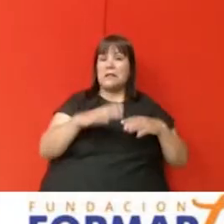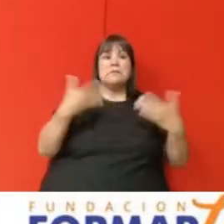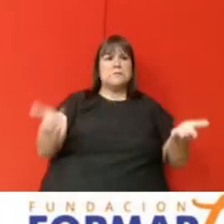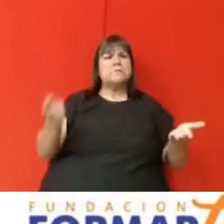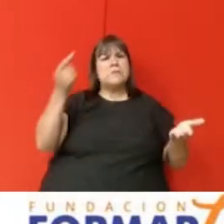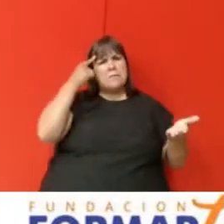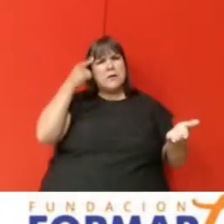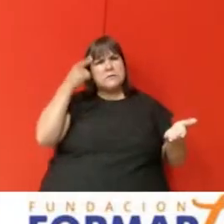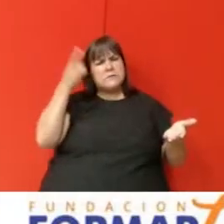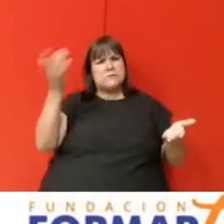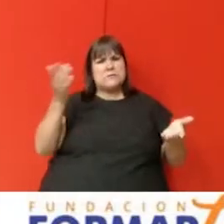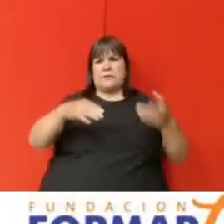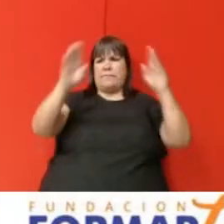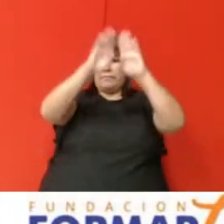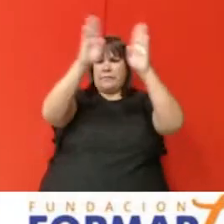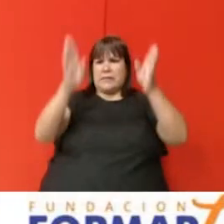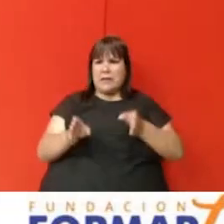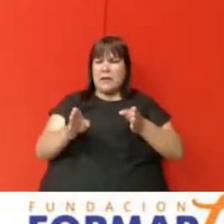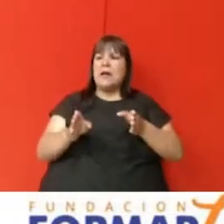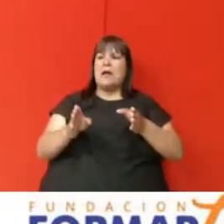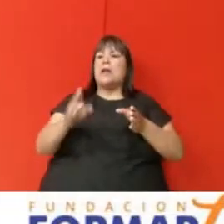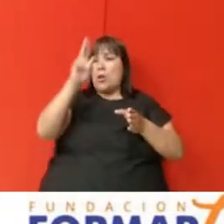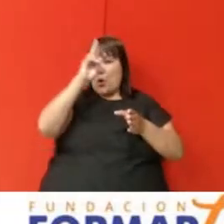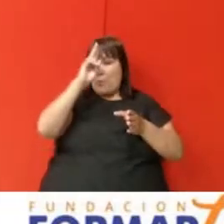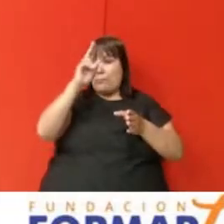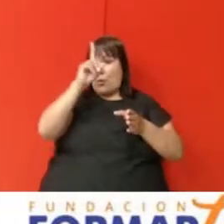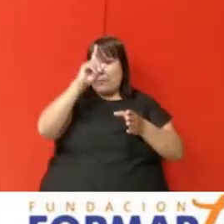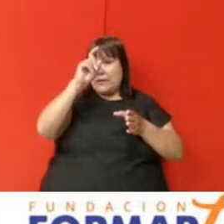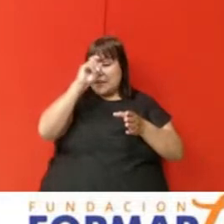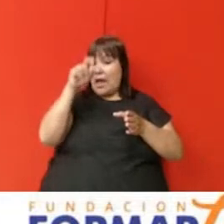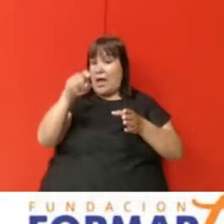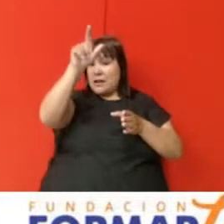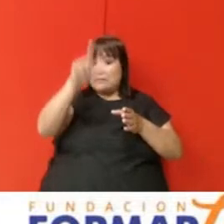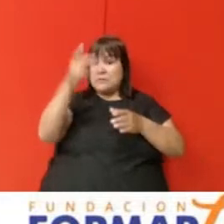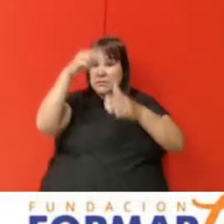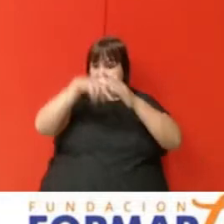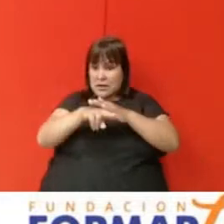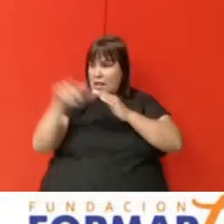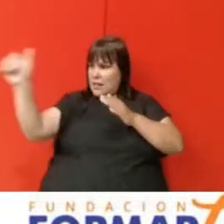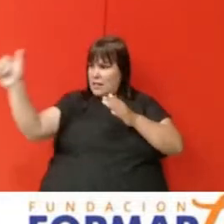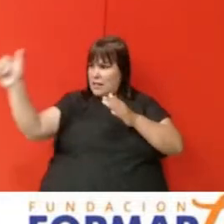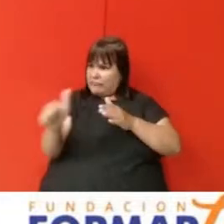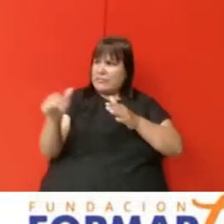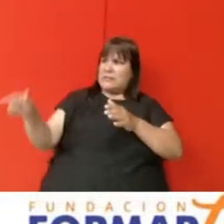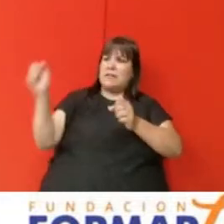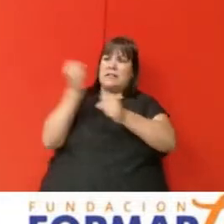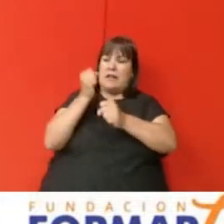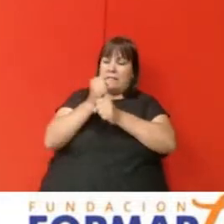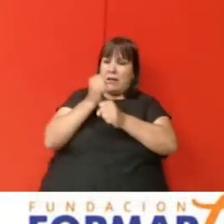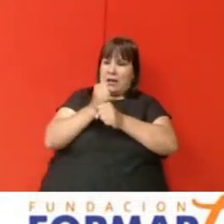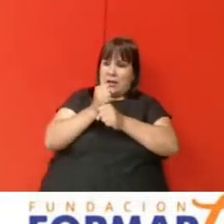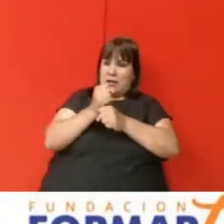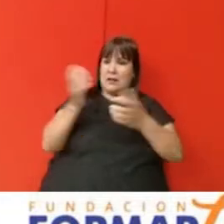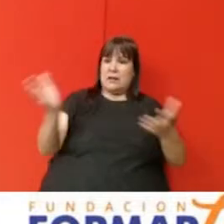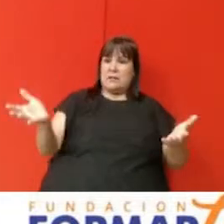persona internada? Es mi pregunta. Entonces, por lo tanto, yo soy promotor de los cuidados